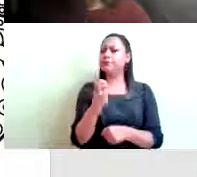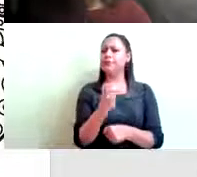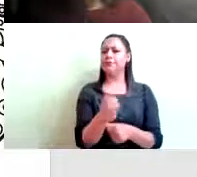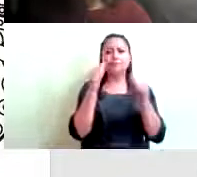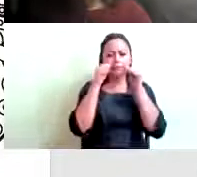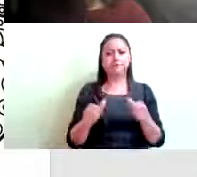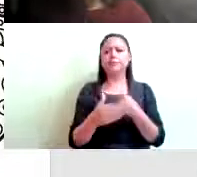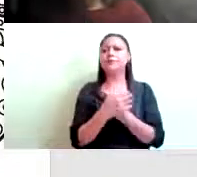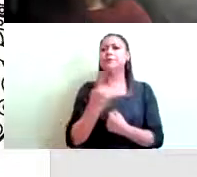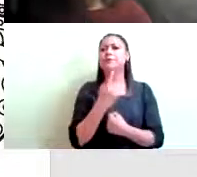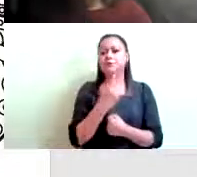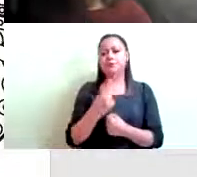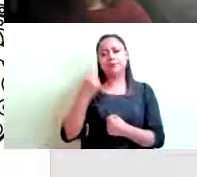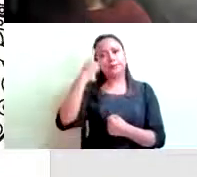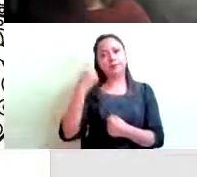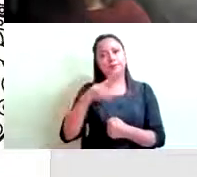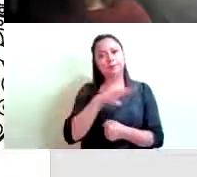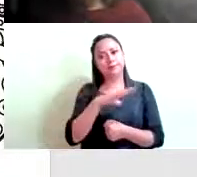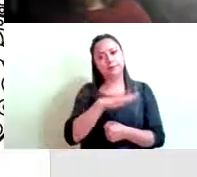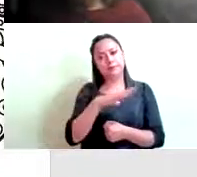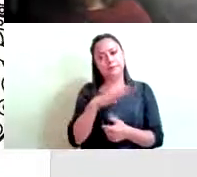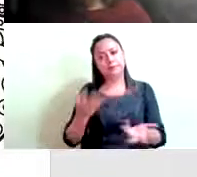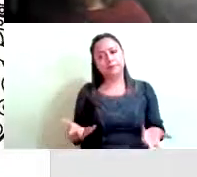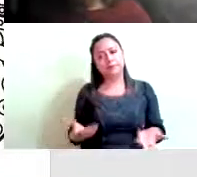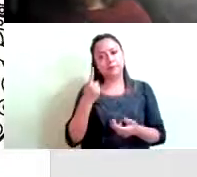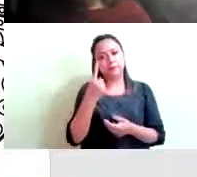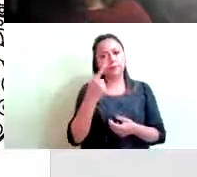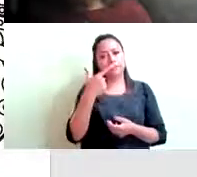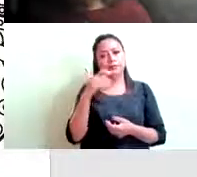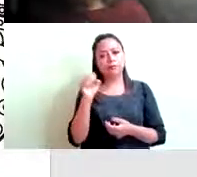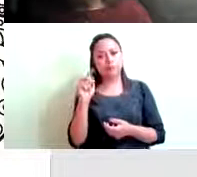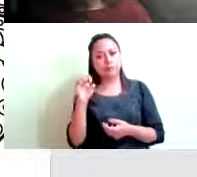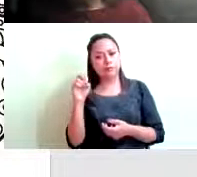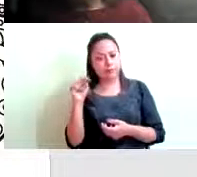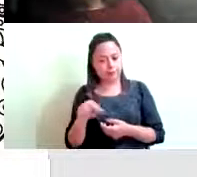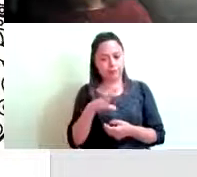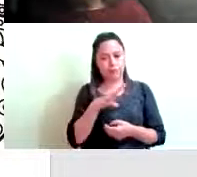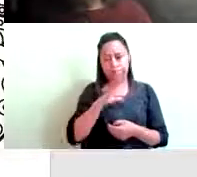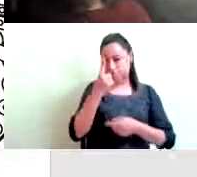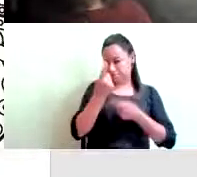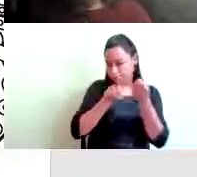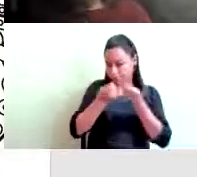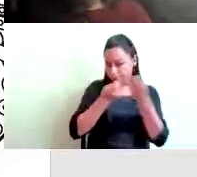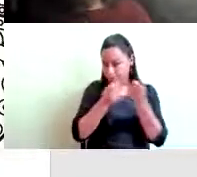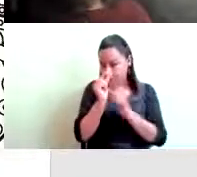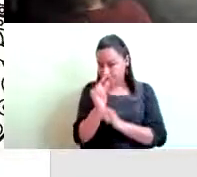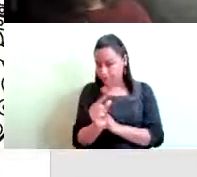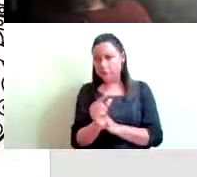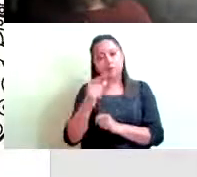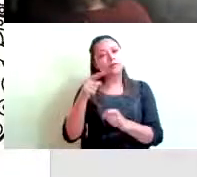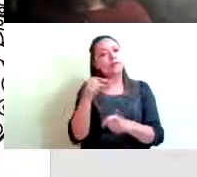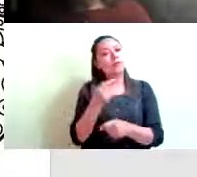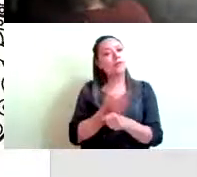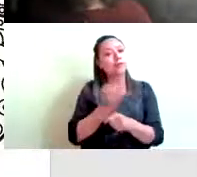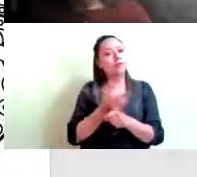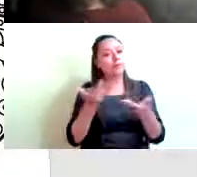justamente lograr una gestión que implique un microcontrol de lo que se está haciendo a